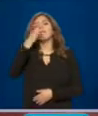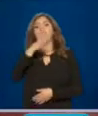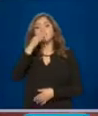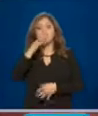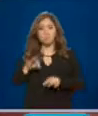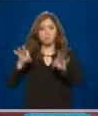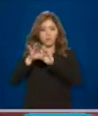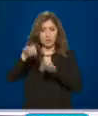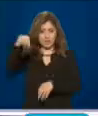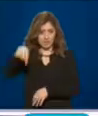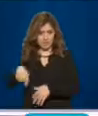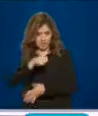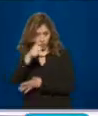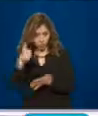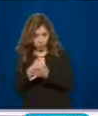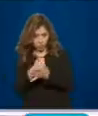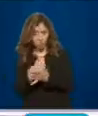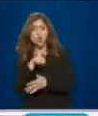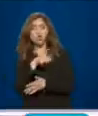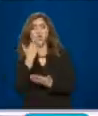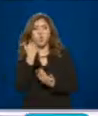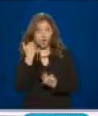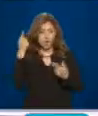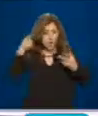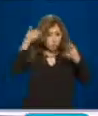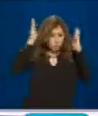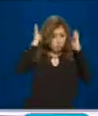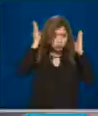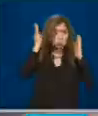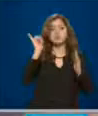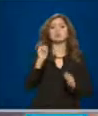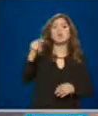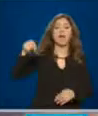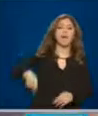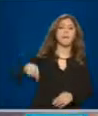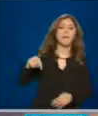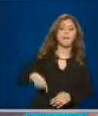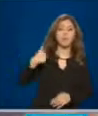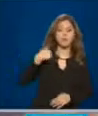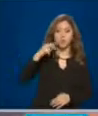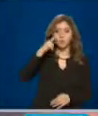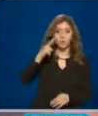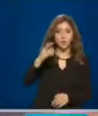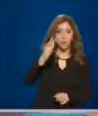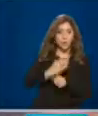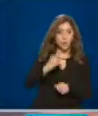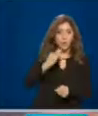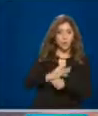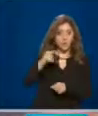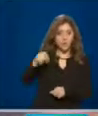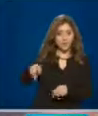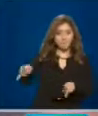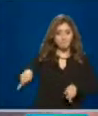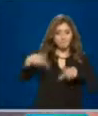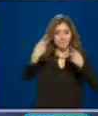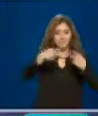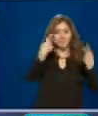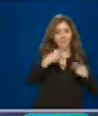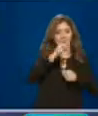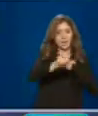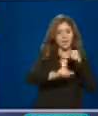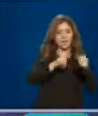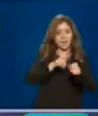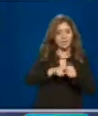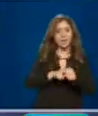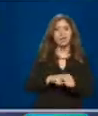ciudad ya no encontramos mulitas o todavía? Yo sí? acabo de ver aquí abajo, justo sí. aquí abajo. Ah, Las qué venden en maravilla. todos lados. Venden eso en es todos algo muy- lados. No,